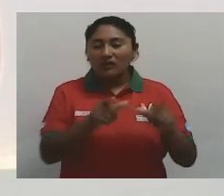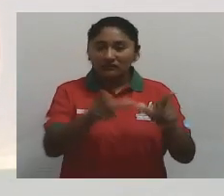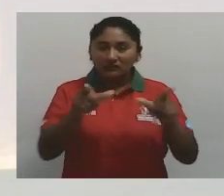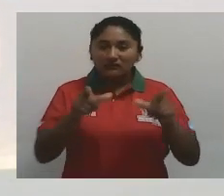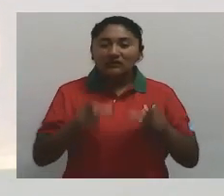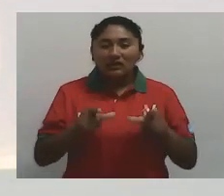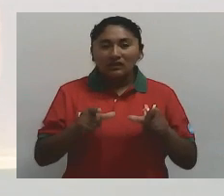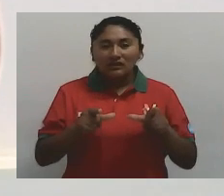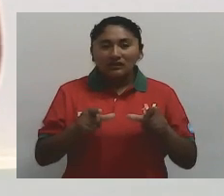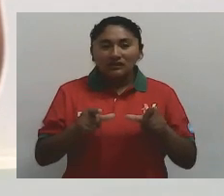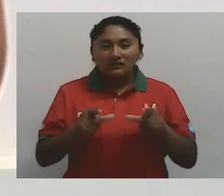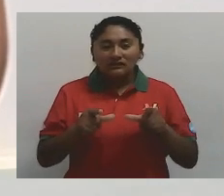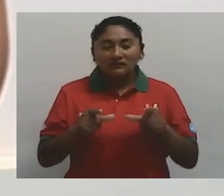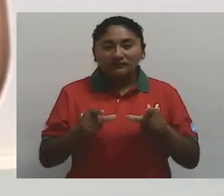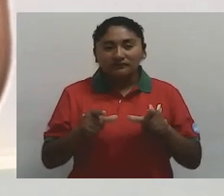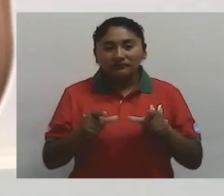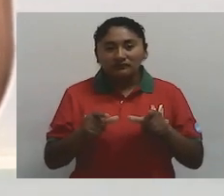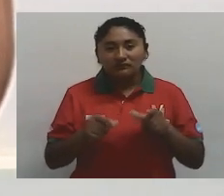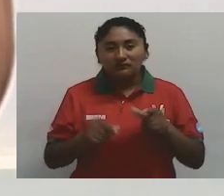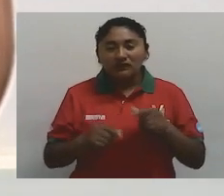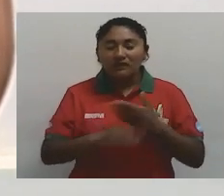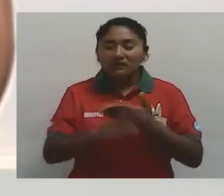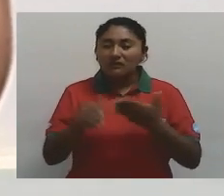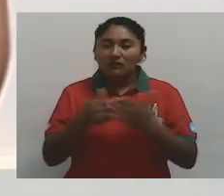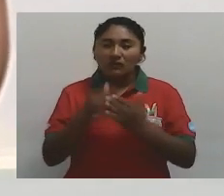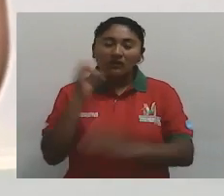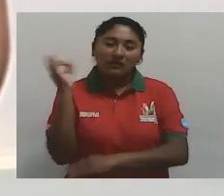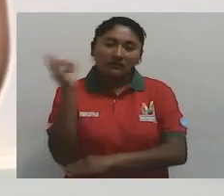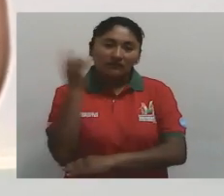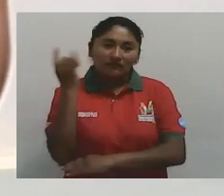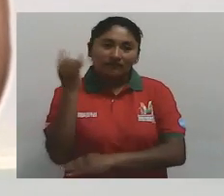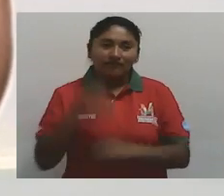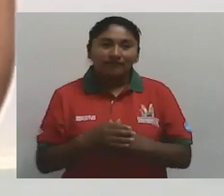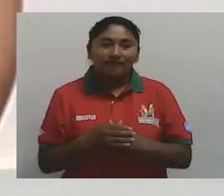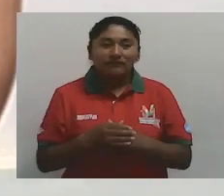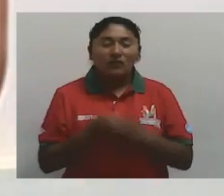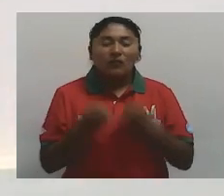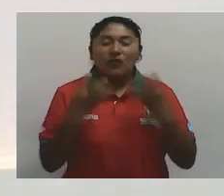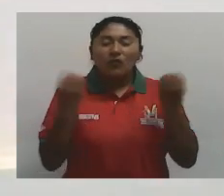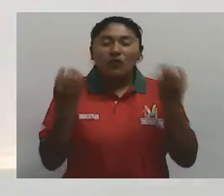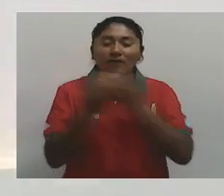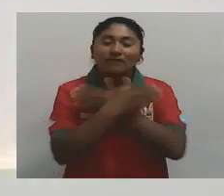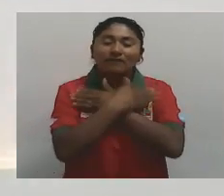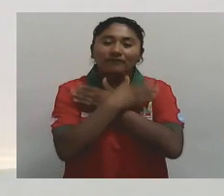sedes a nivel nacional. Muchas felicidades.